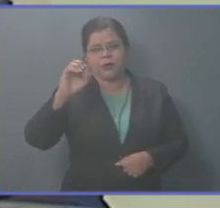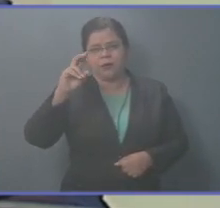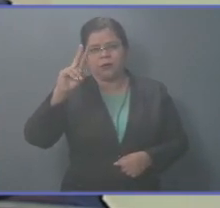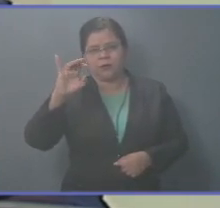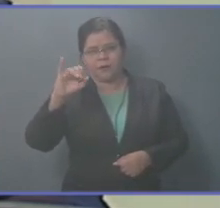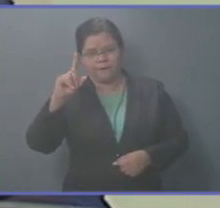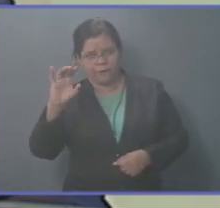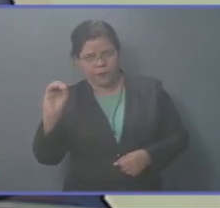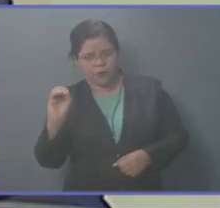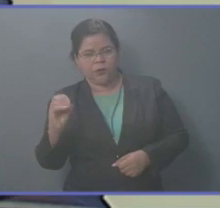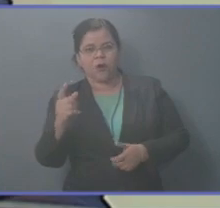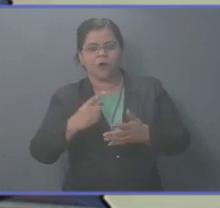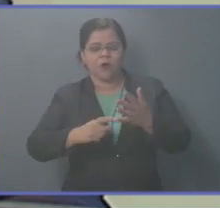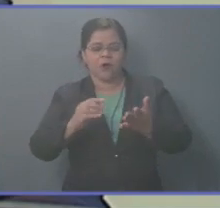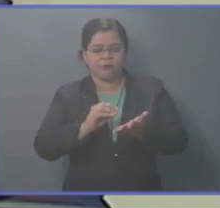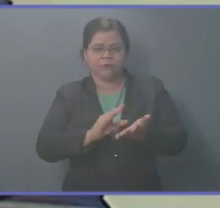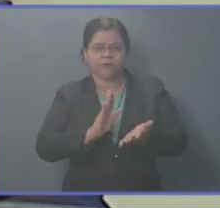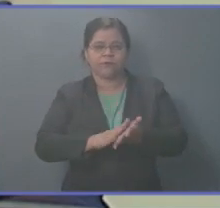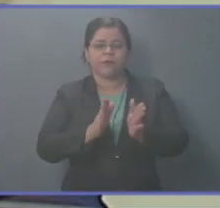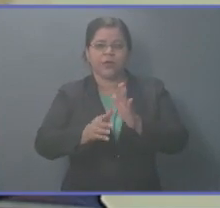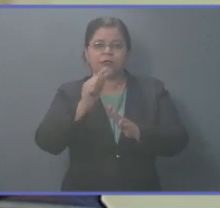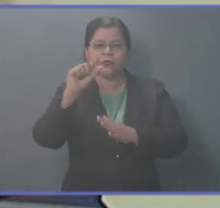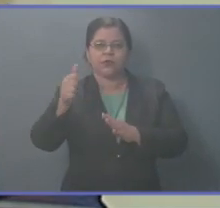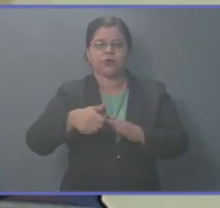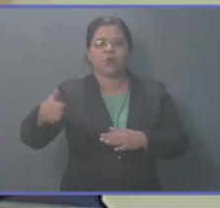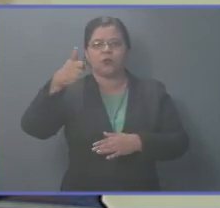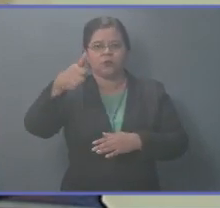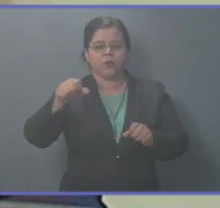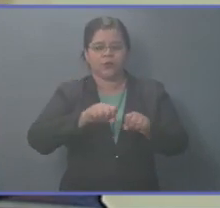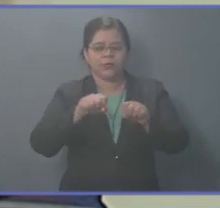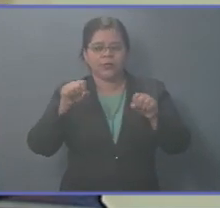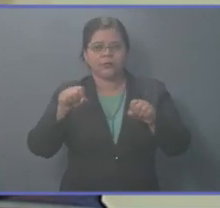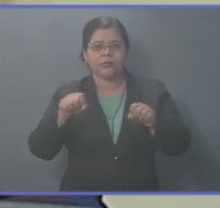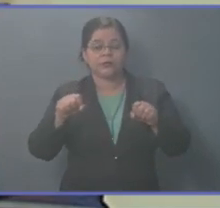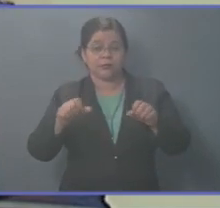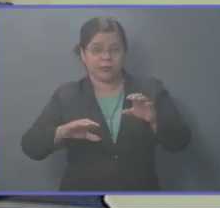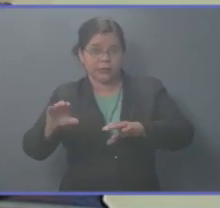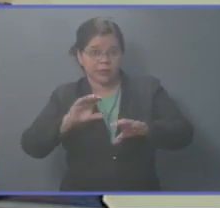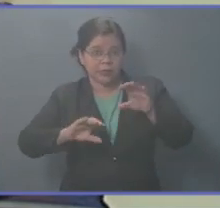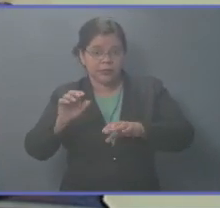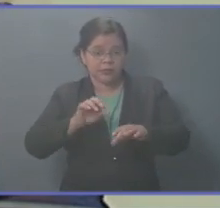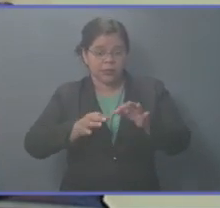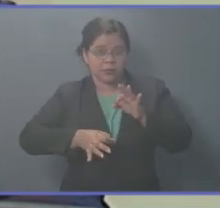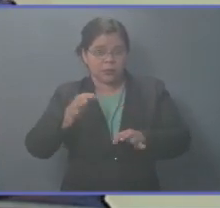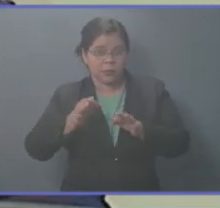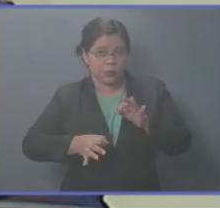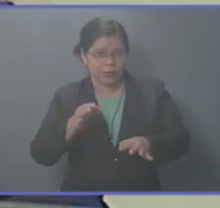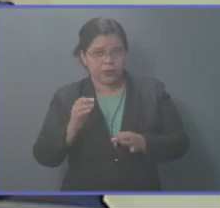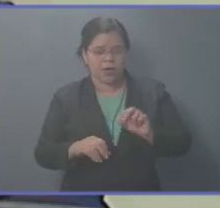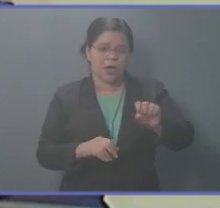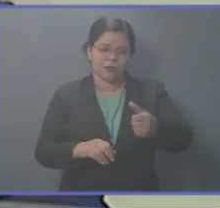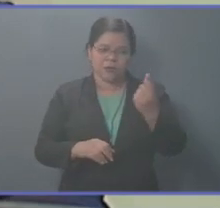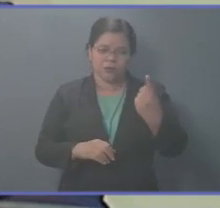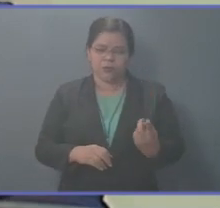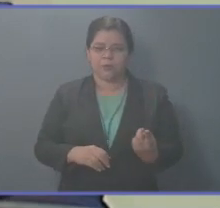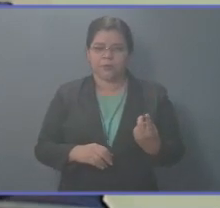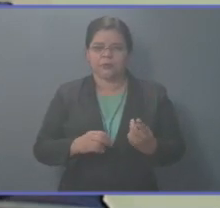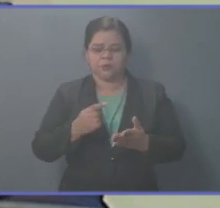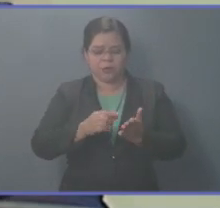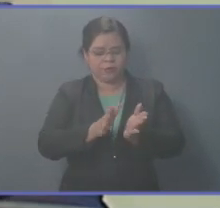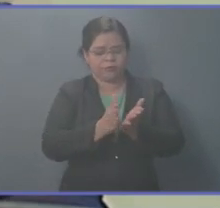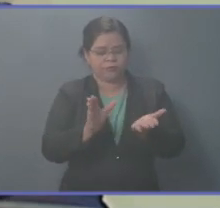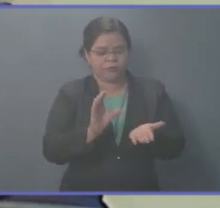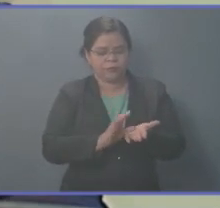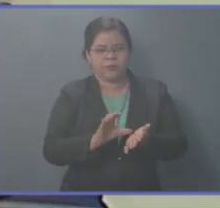Juez Constitucional, en Revista del Instituto de Ciencias Jurídicas en Puebla, número 37, a José Alio, Regla, Interpretación